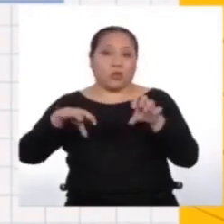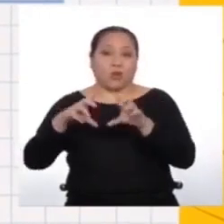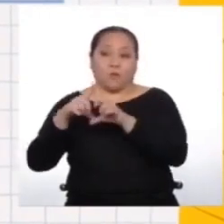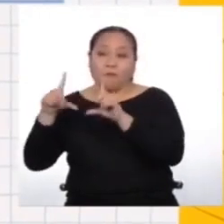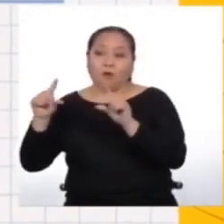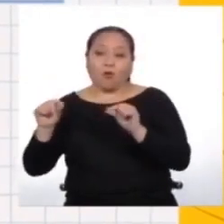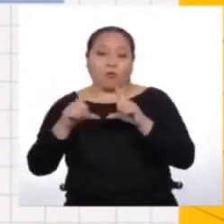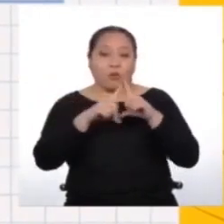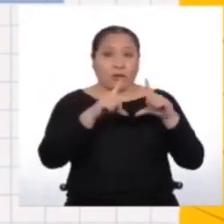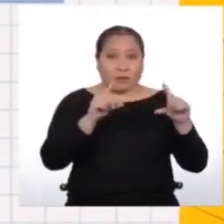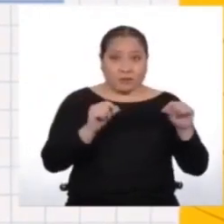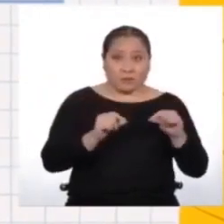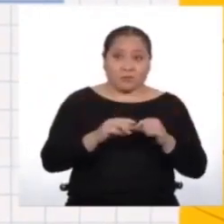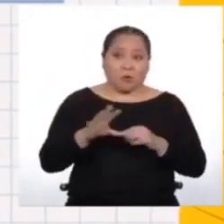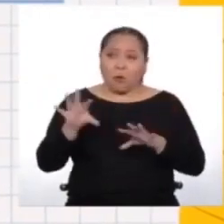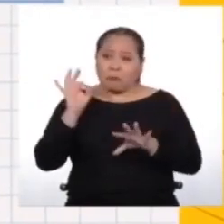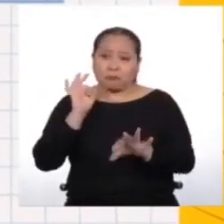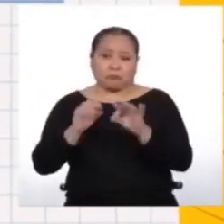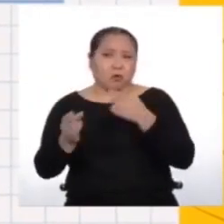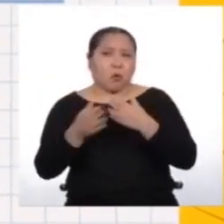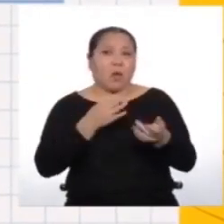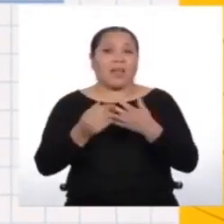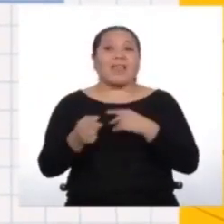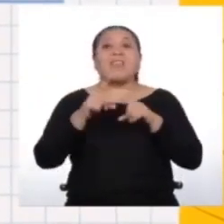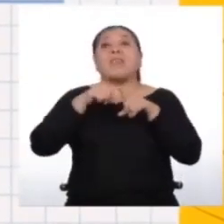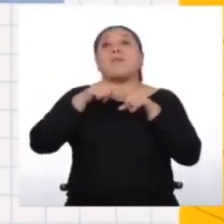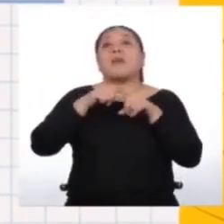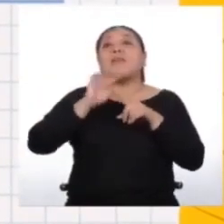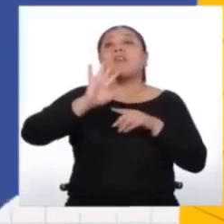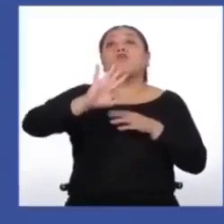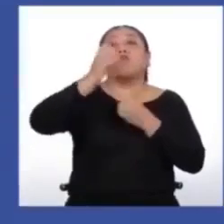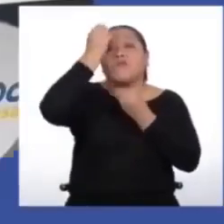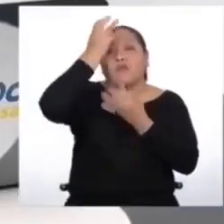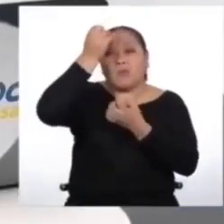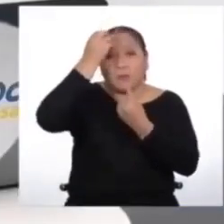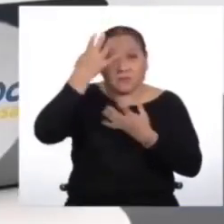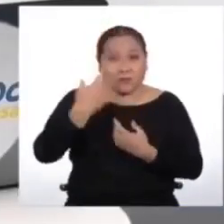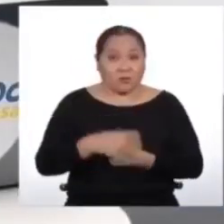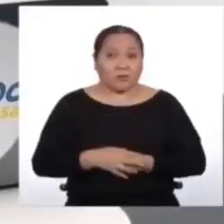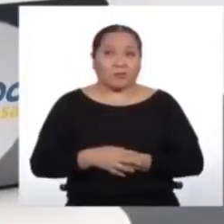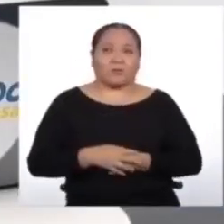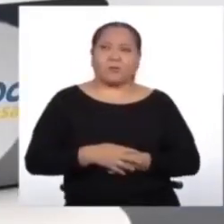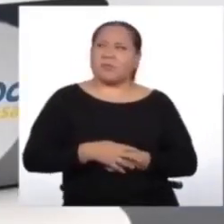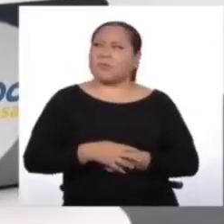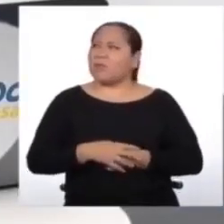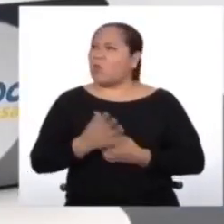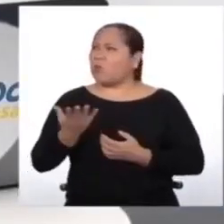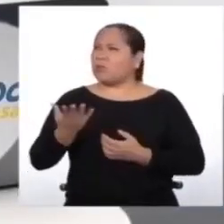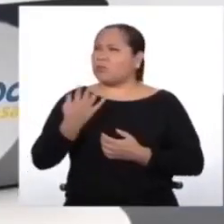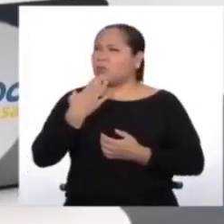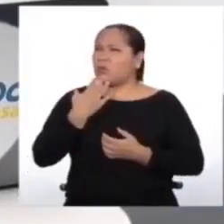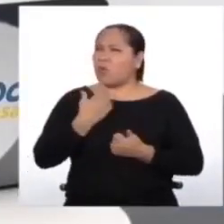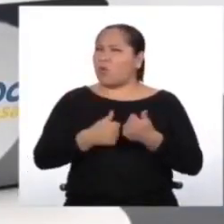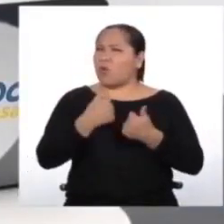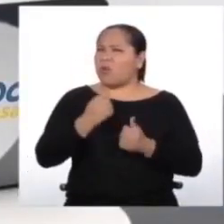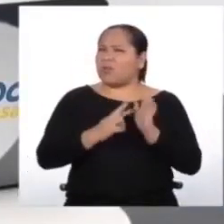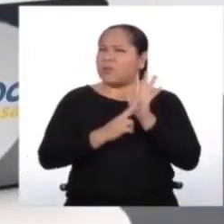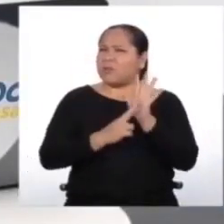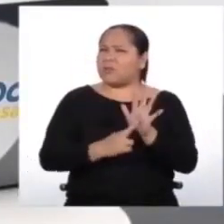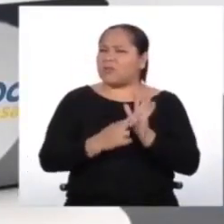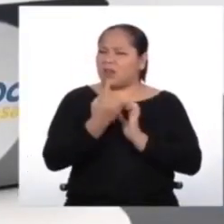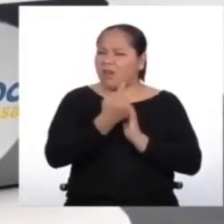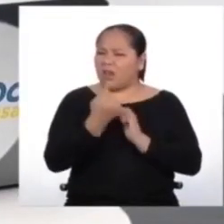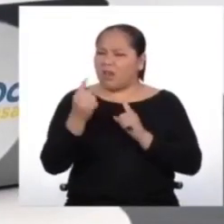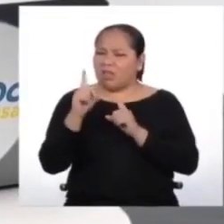lo que queremos. Podemos usar cualquiera, dependiendo de la información que tengamos a la mano. Uy, pero ¿qué representan todas esas